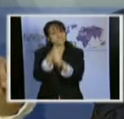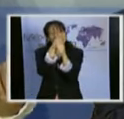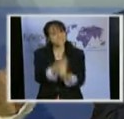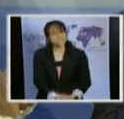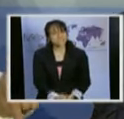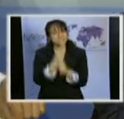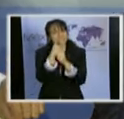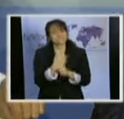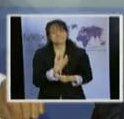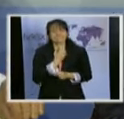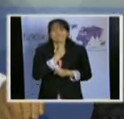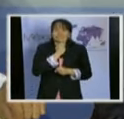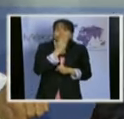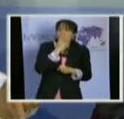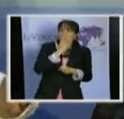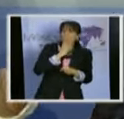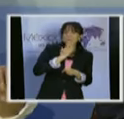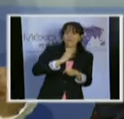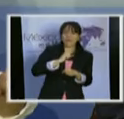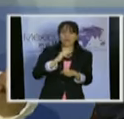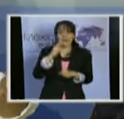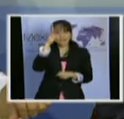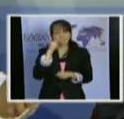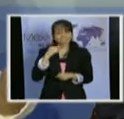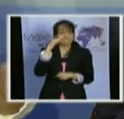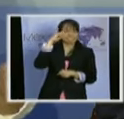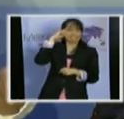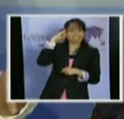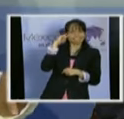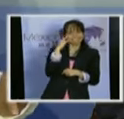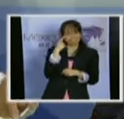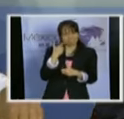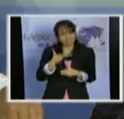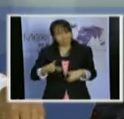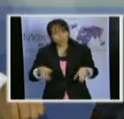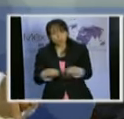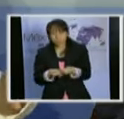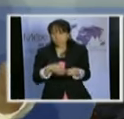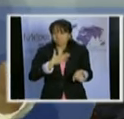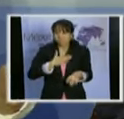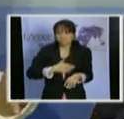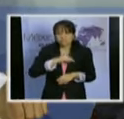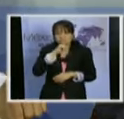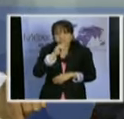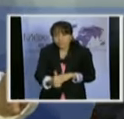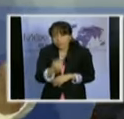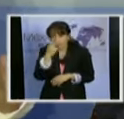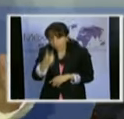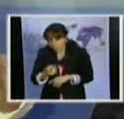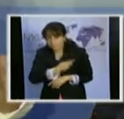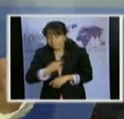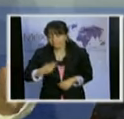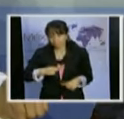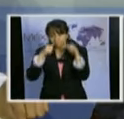una mayor vitalidad para construir el México justo,